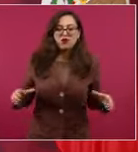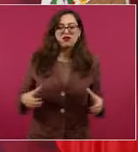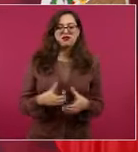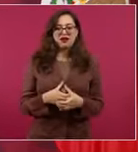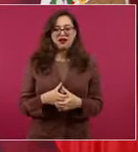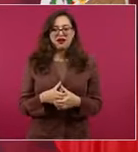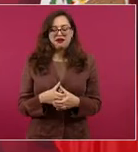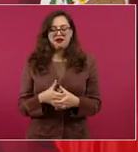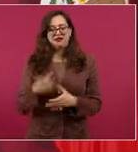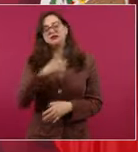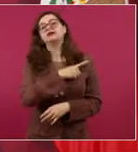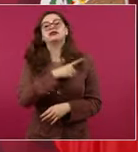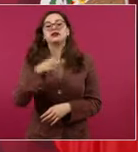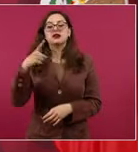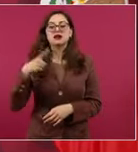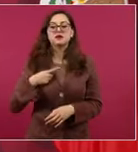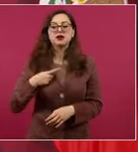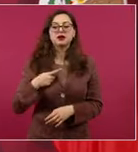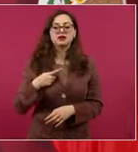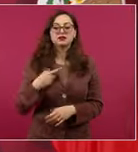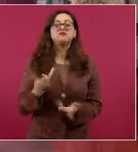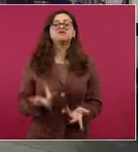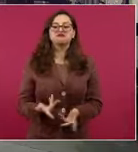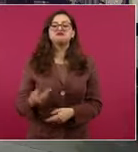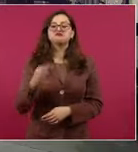y que esto nos permita crear